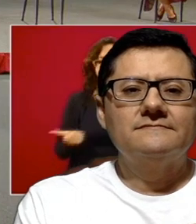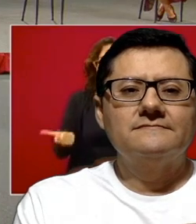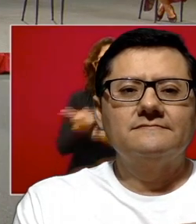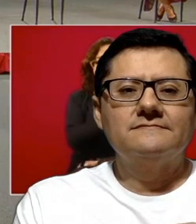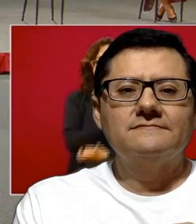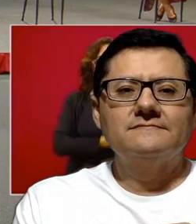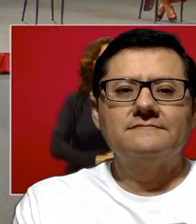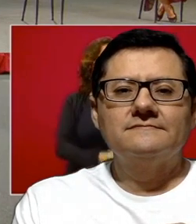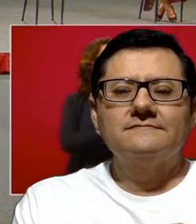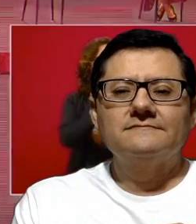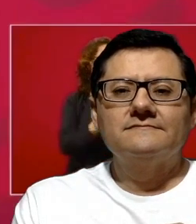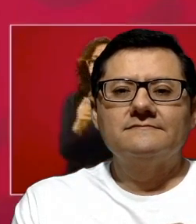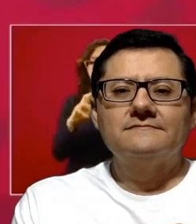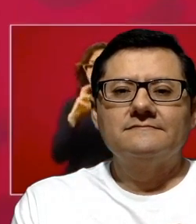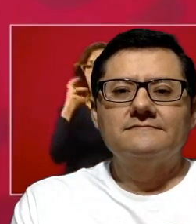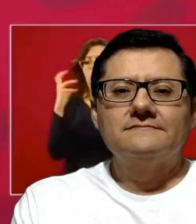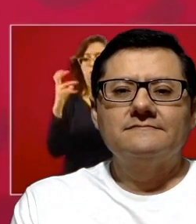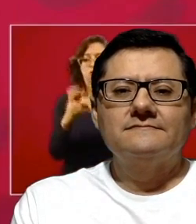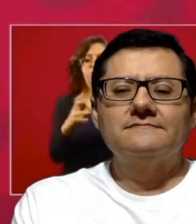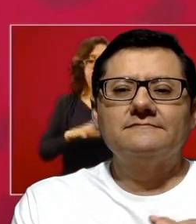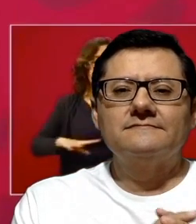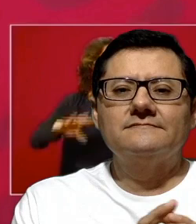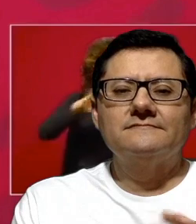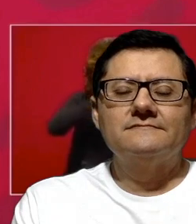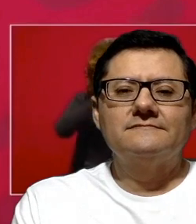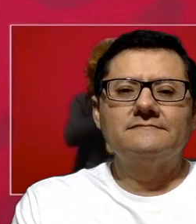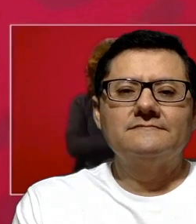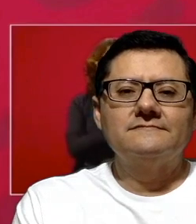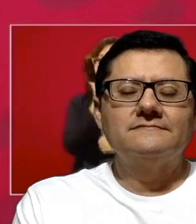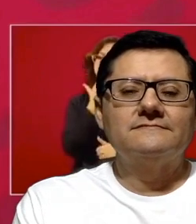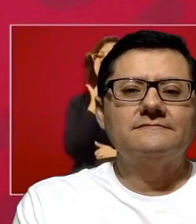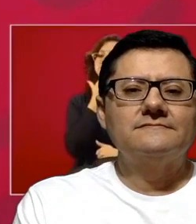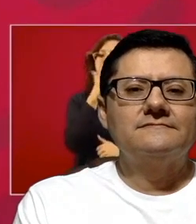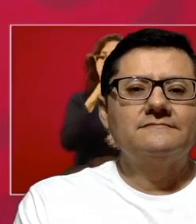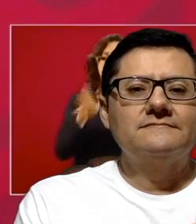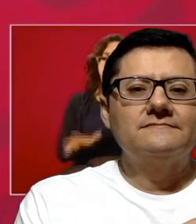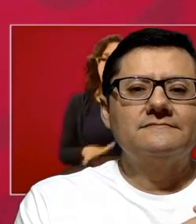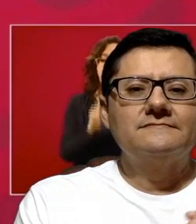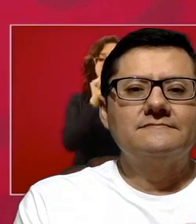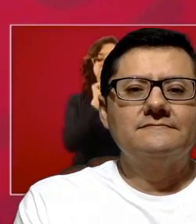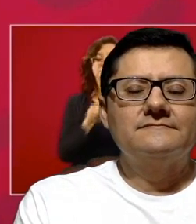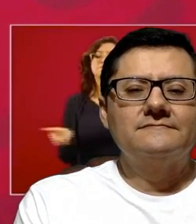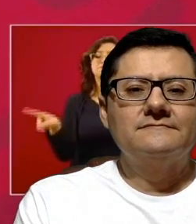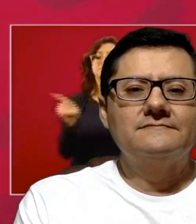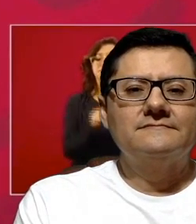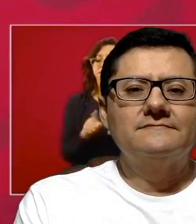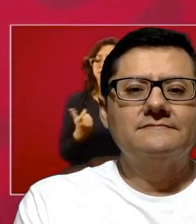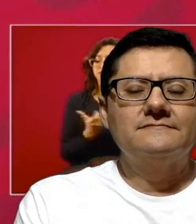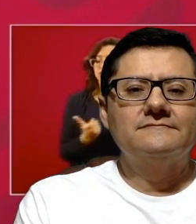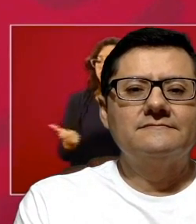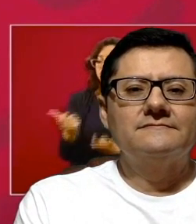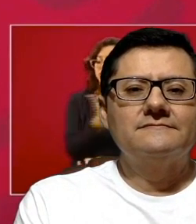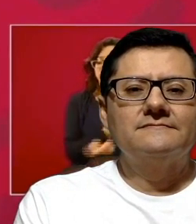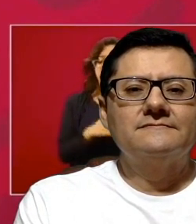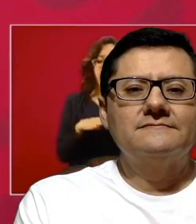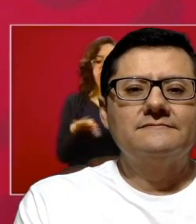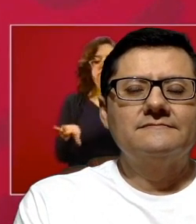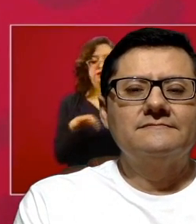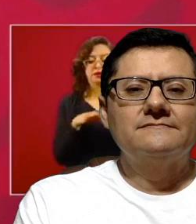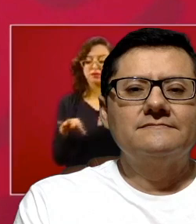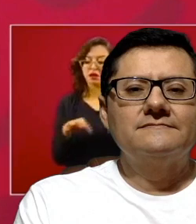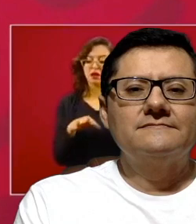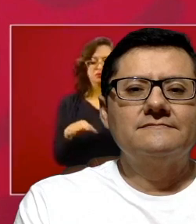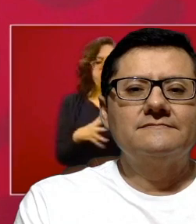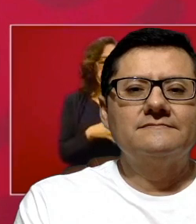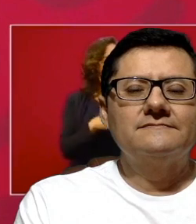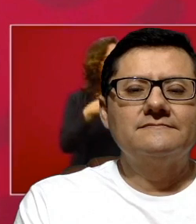nuestra competitividad global como región y promoverá el crecimiento económico, el empleo y la prosperidad para los